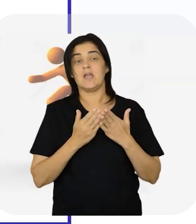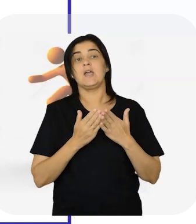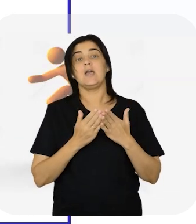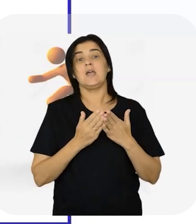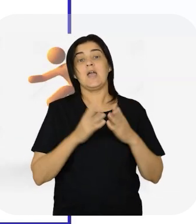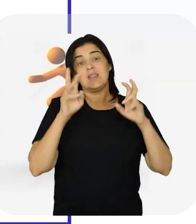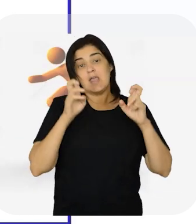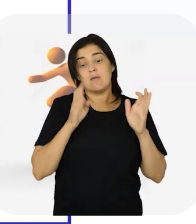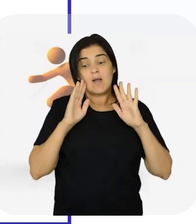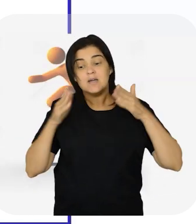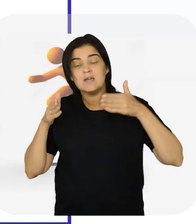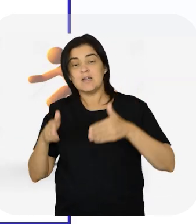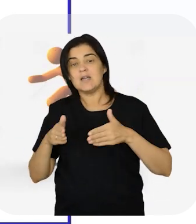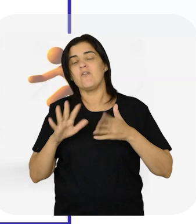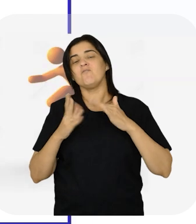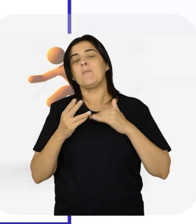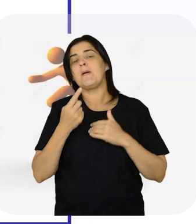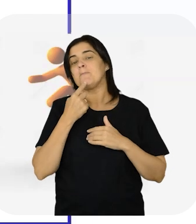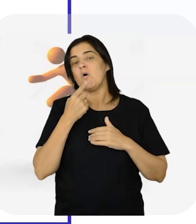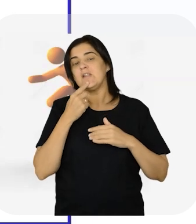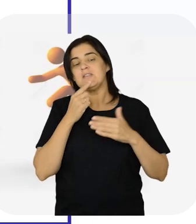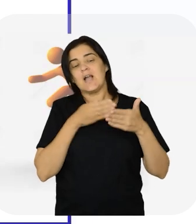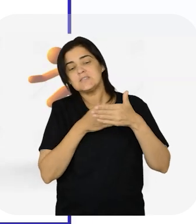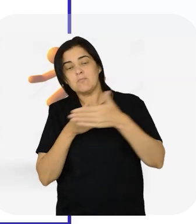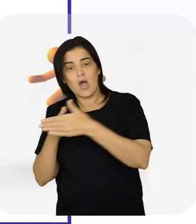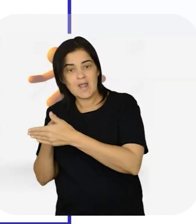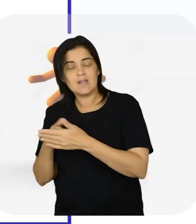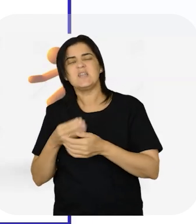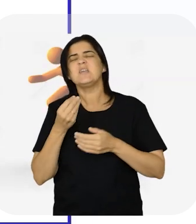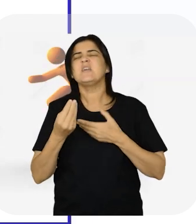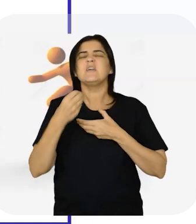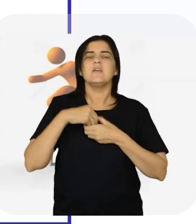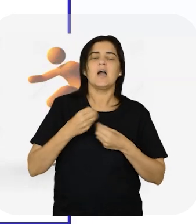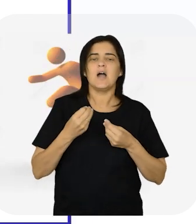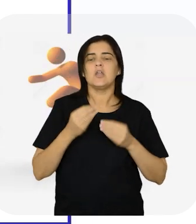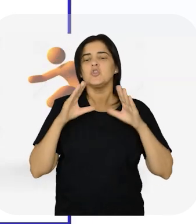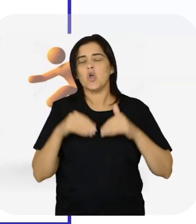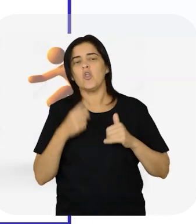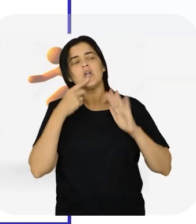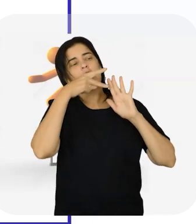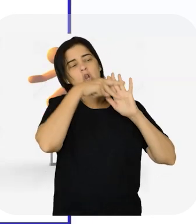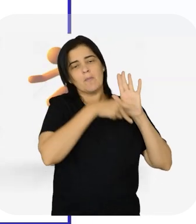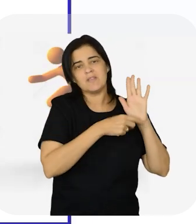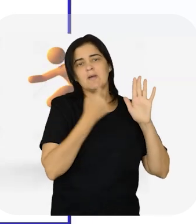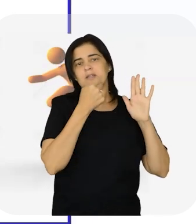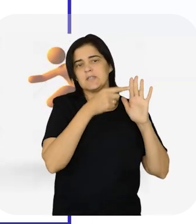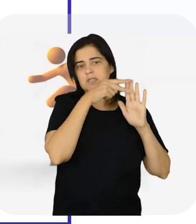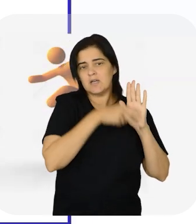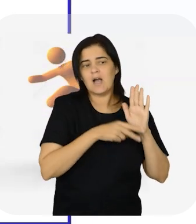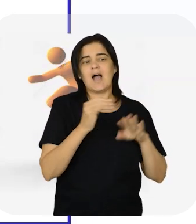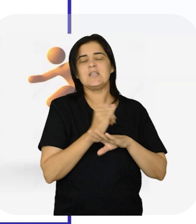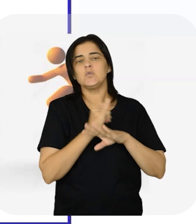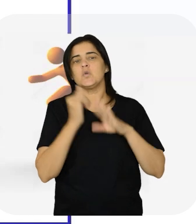político, barreras políticas están constituidas por todo lo que es la normativa que rige a las